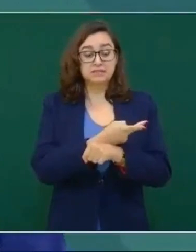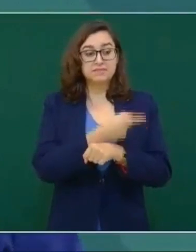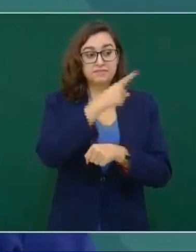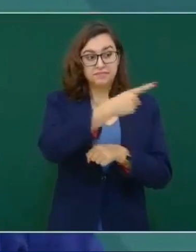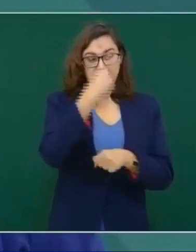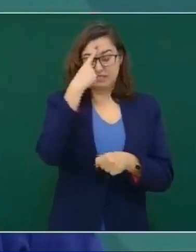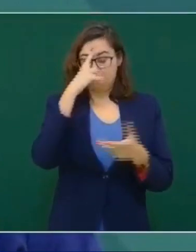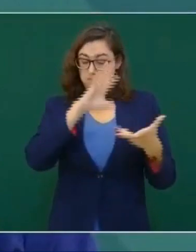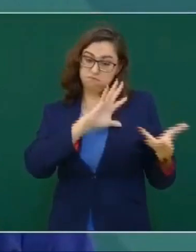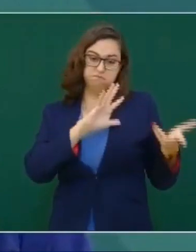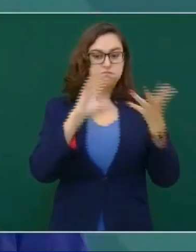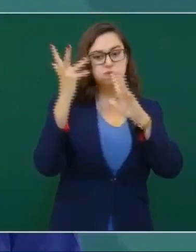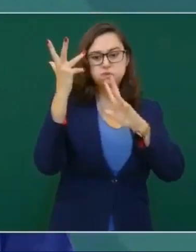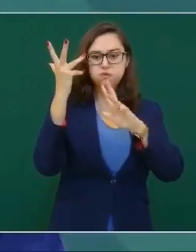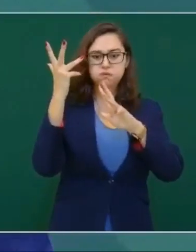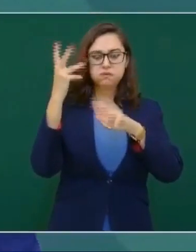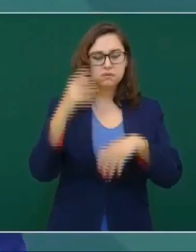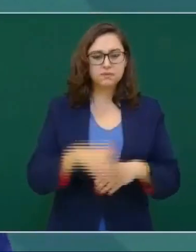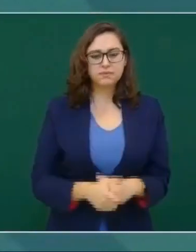ofusca,